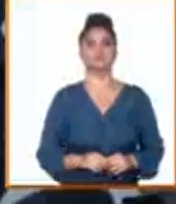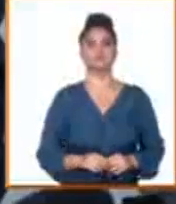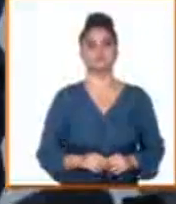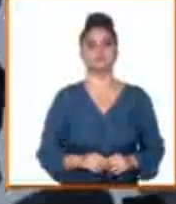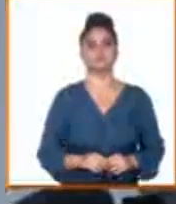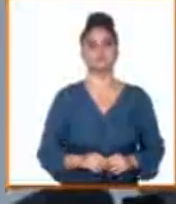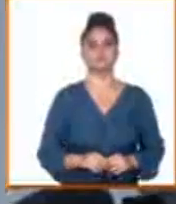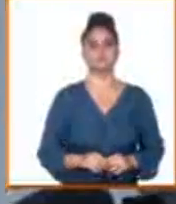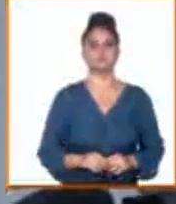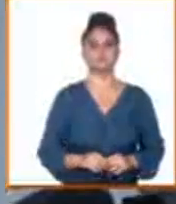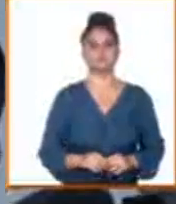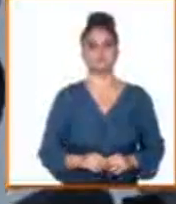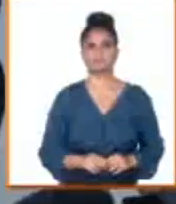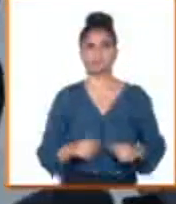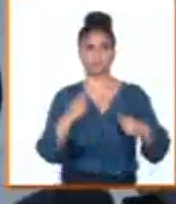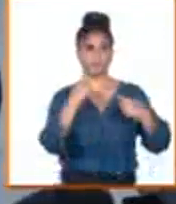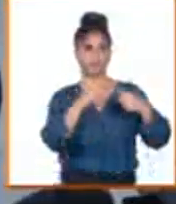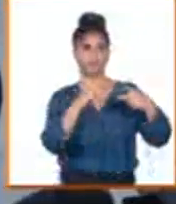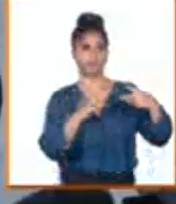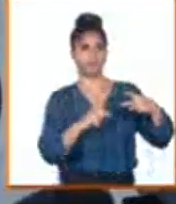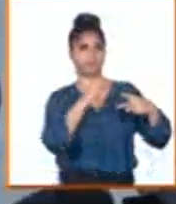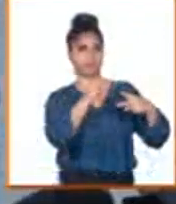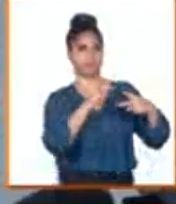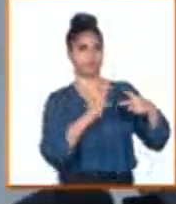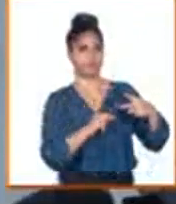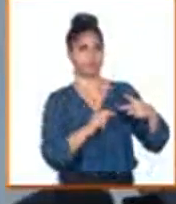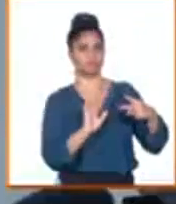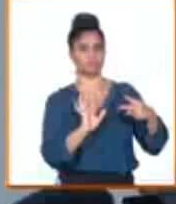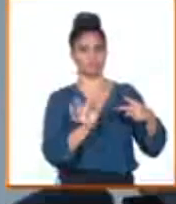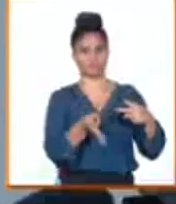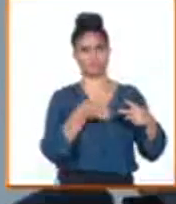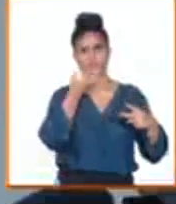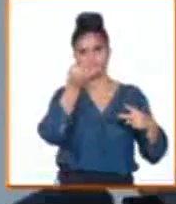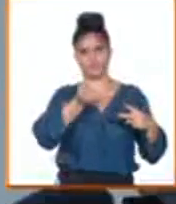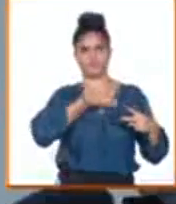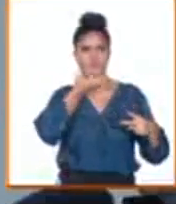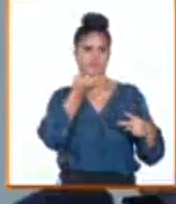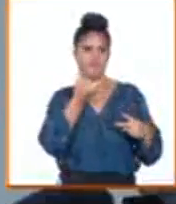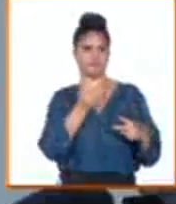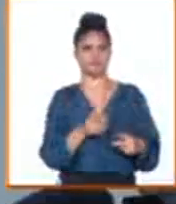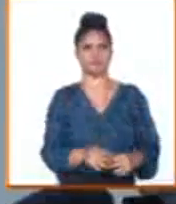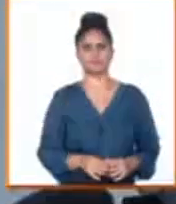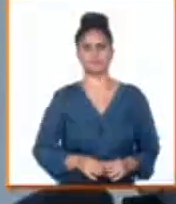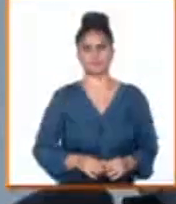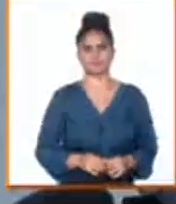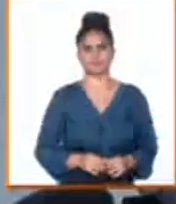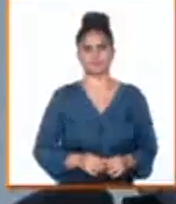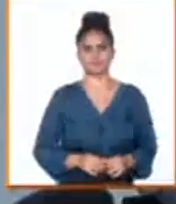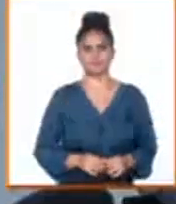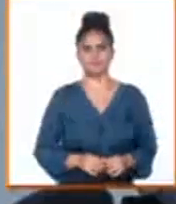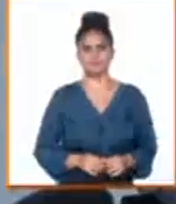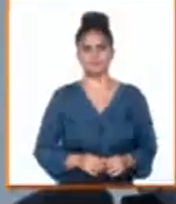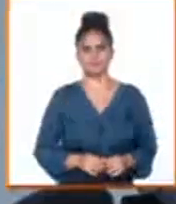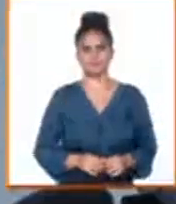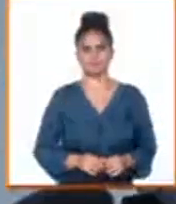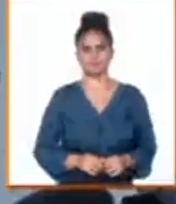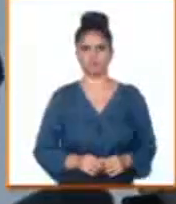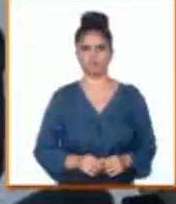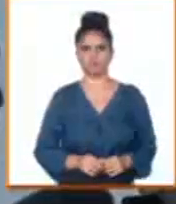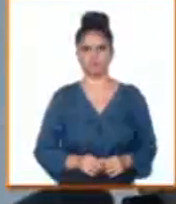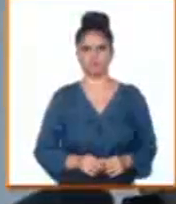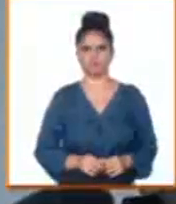más que eso. Las dos dimensiones que reconoce la ley es la siguiente, es el reconocimiento de la